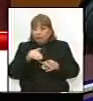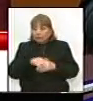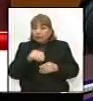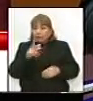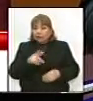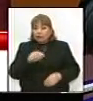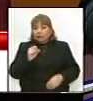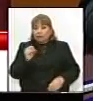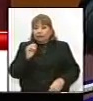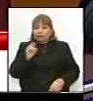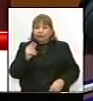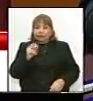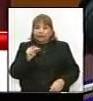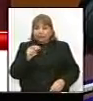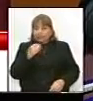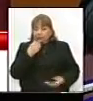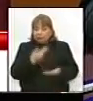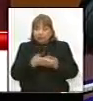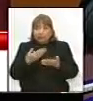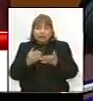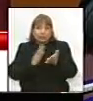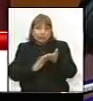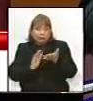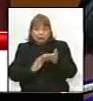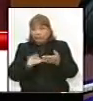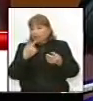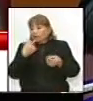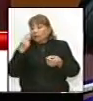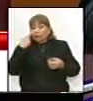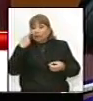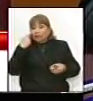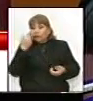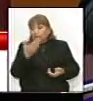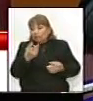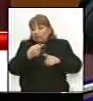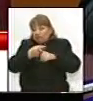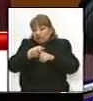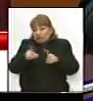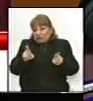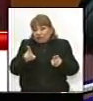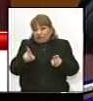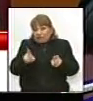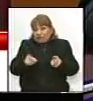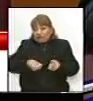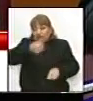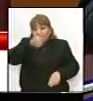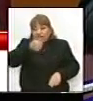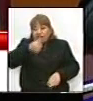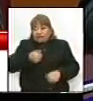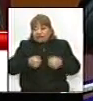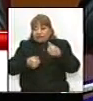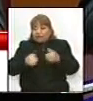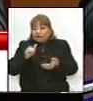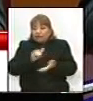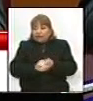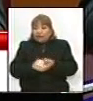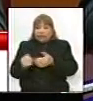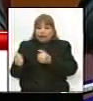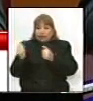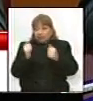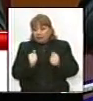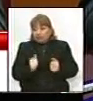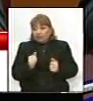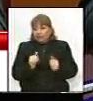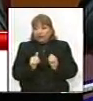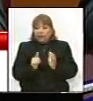sustento de la distribución de funciones de las dos cámaras sea vista como una diferenciación jerárquica. lo que se está estableciendo en